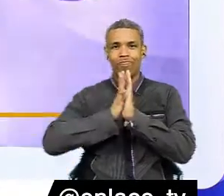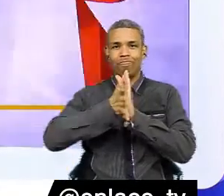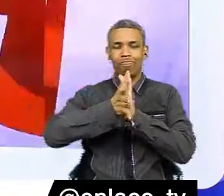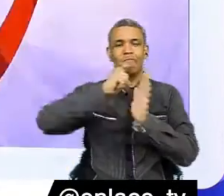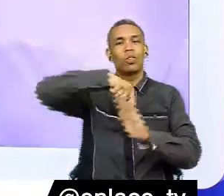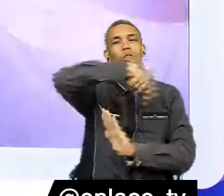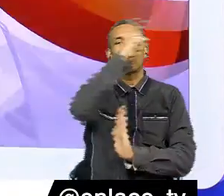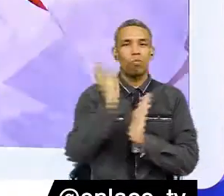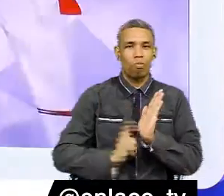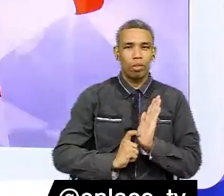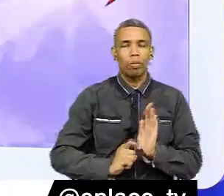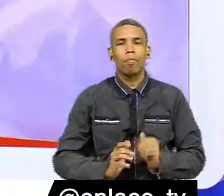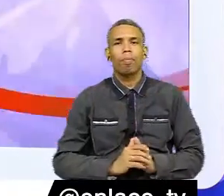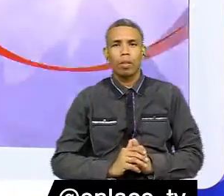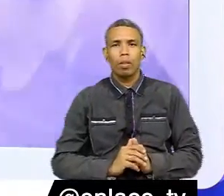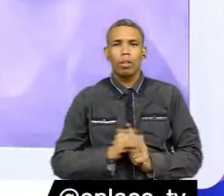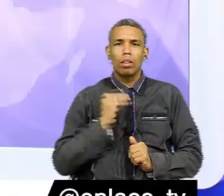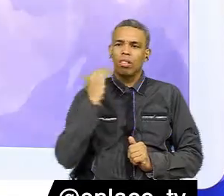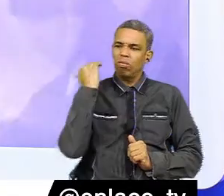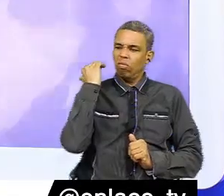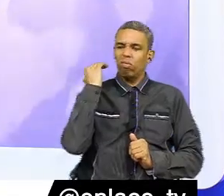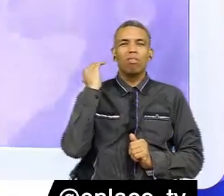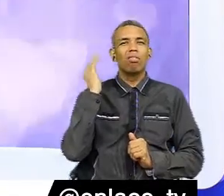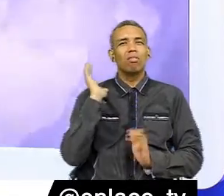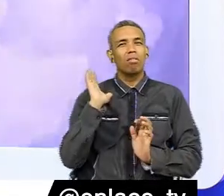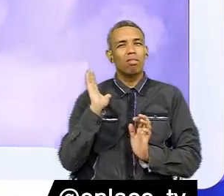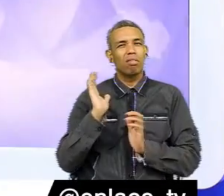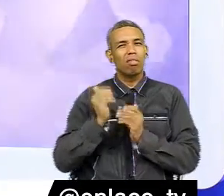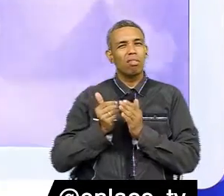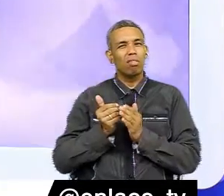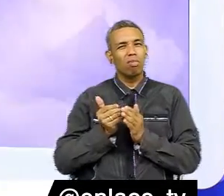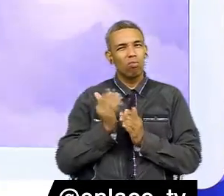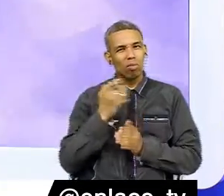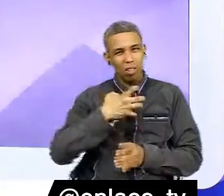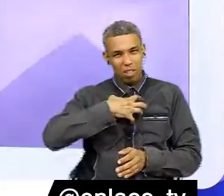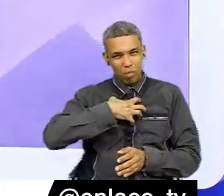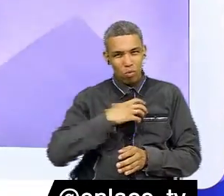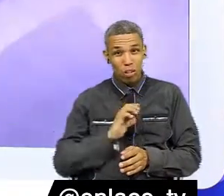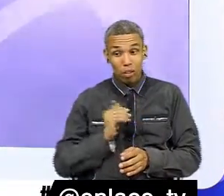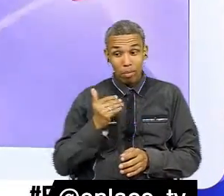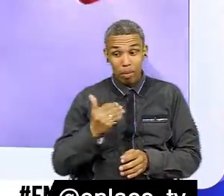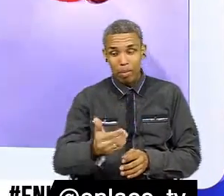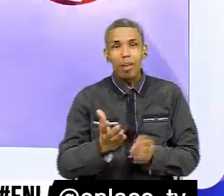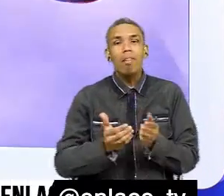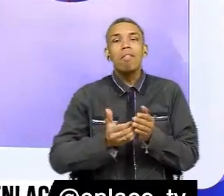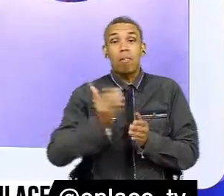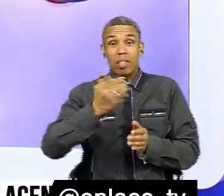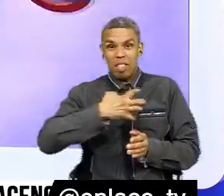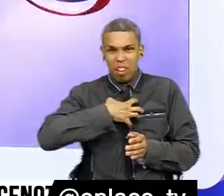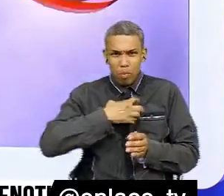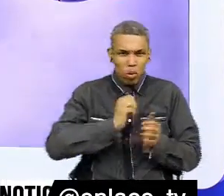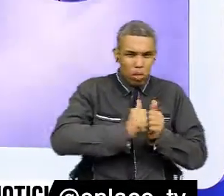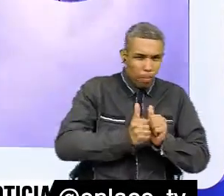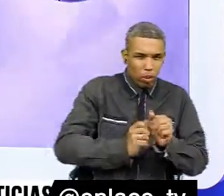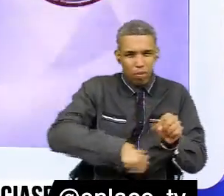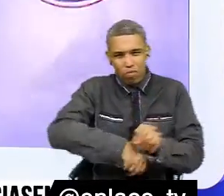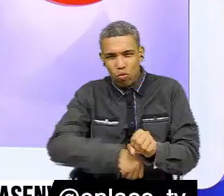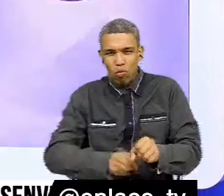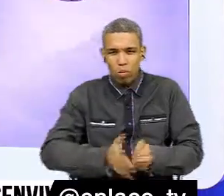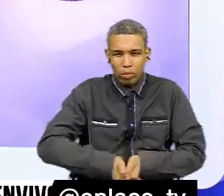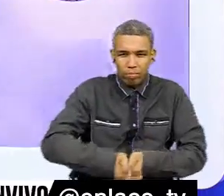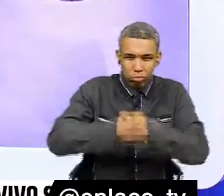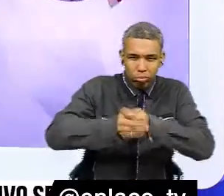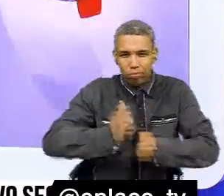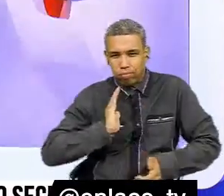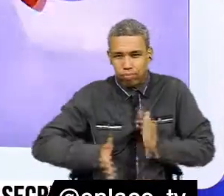Hablemos por estos días de los Juegos Intercolegiados Superate con el deporte y las instituciones que se destacan en la fase municipal. Ya esta semana